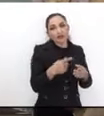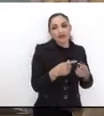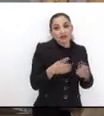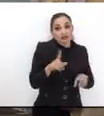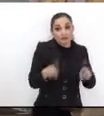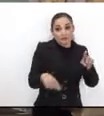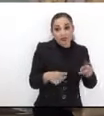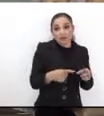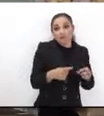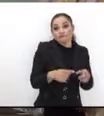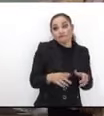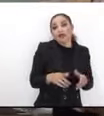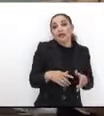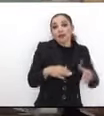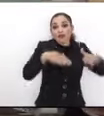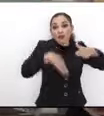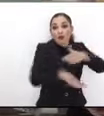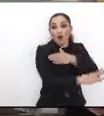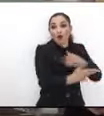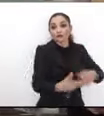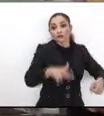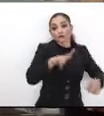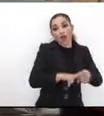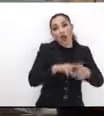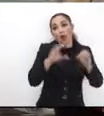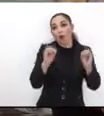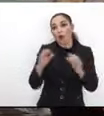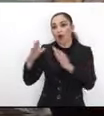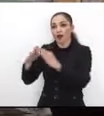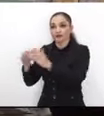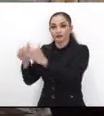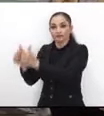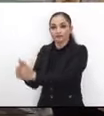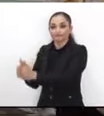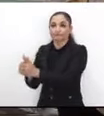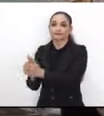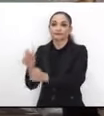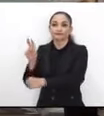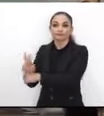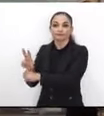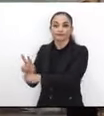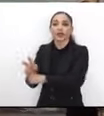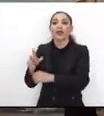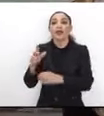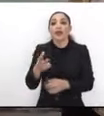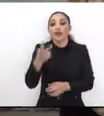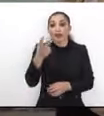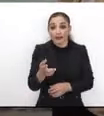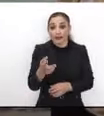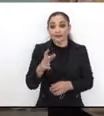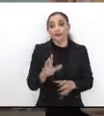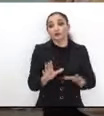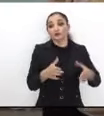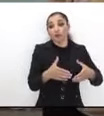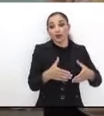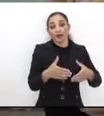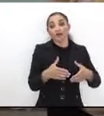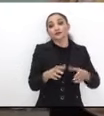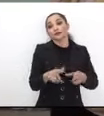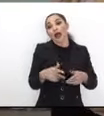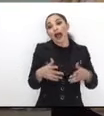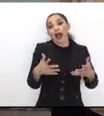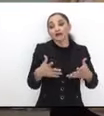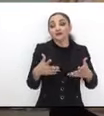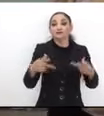es hospitalario. Pero estas unidades hacen que el paciente no tenga que entrar a la unidad para